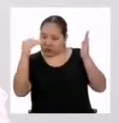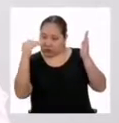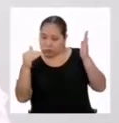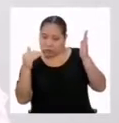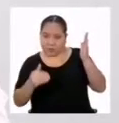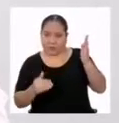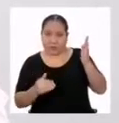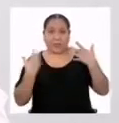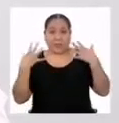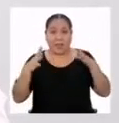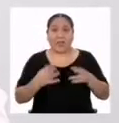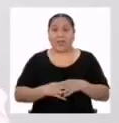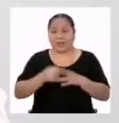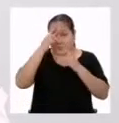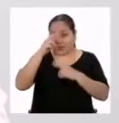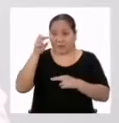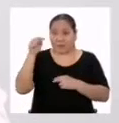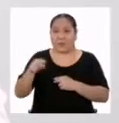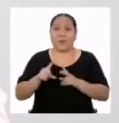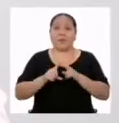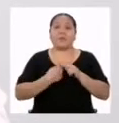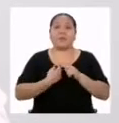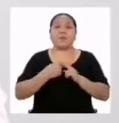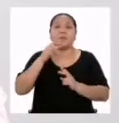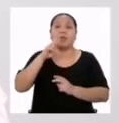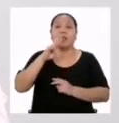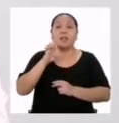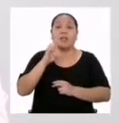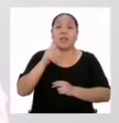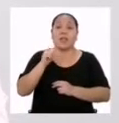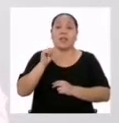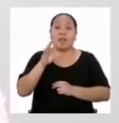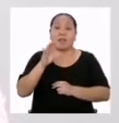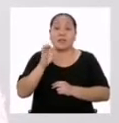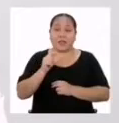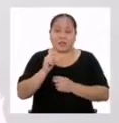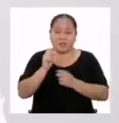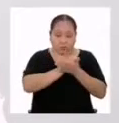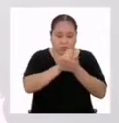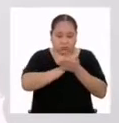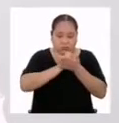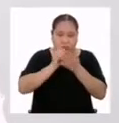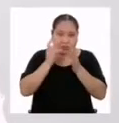todo, ya podemos pasar a redactar el resumen. Y ya si queremos